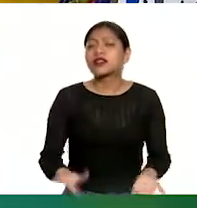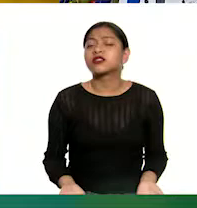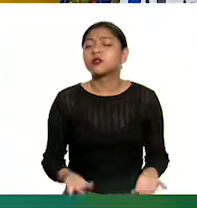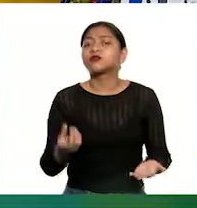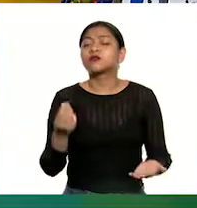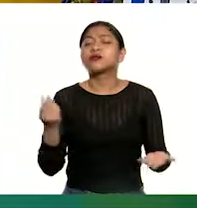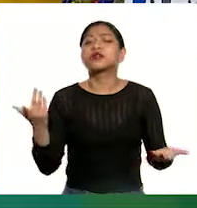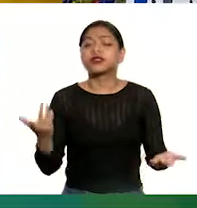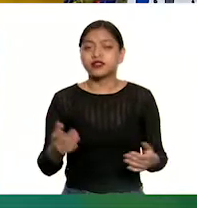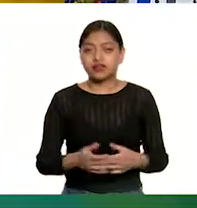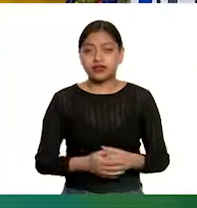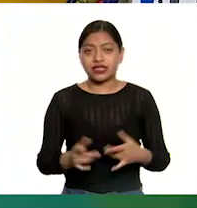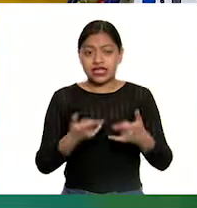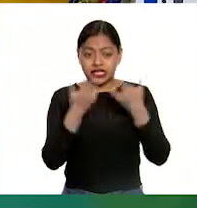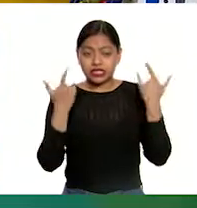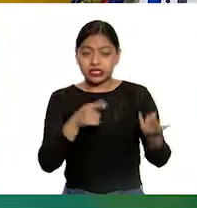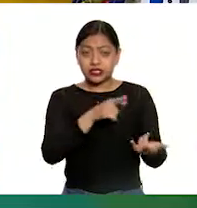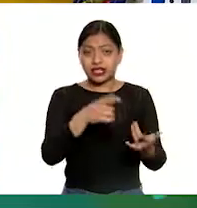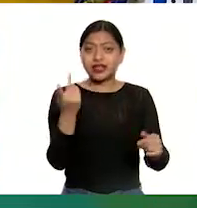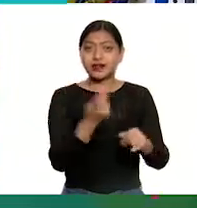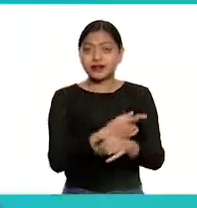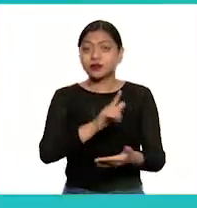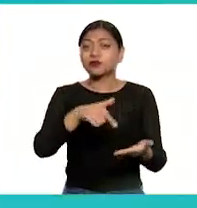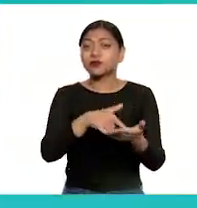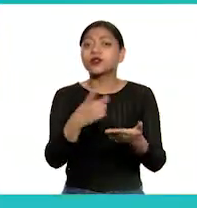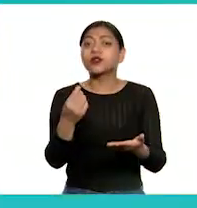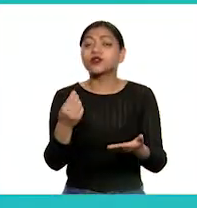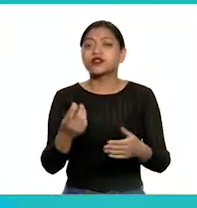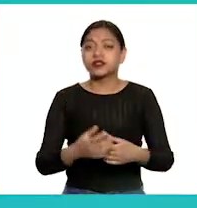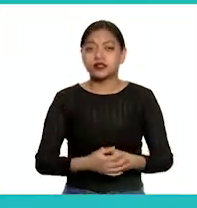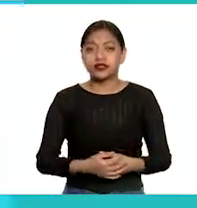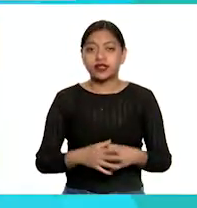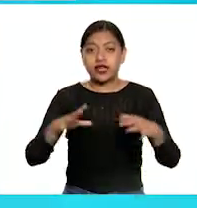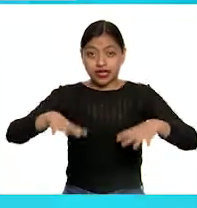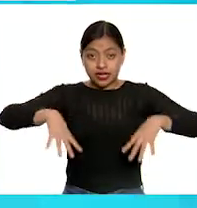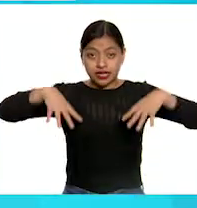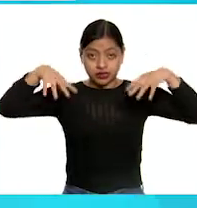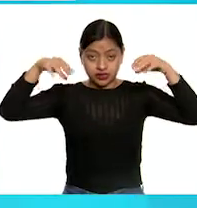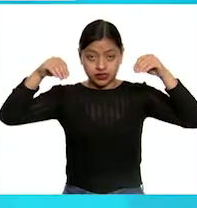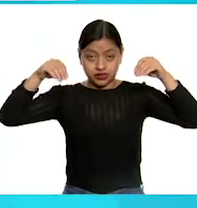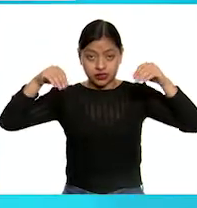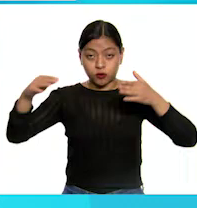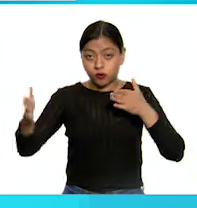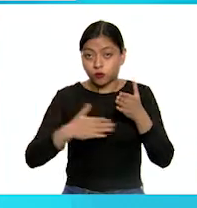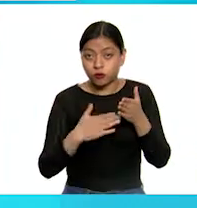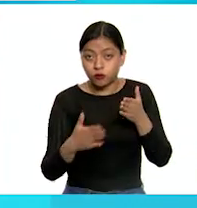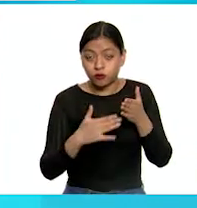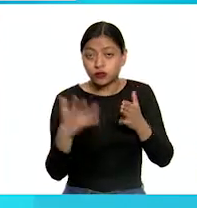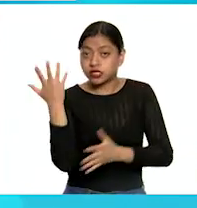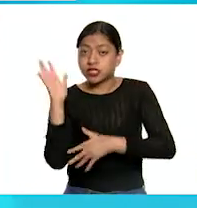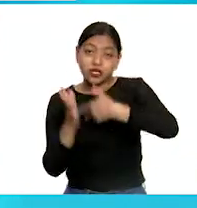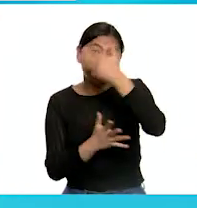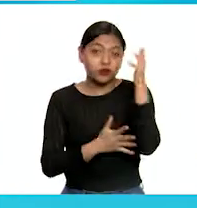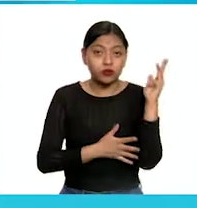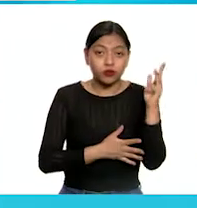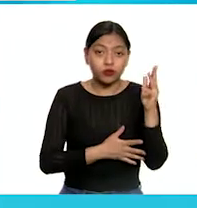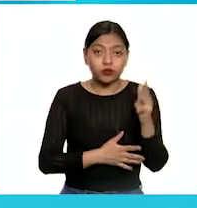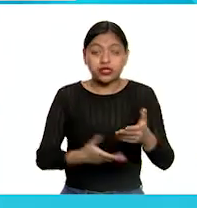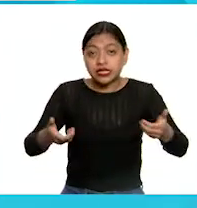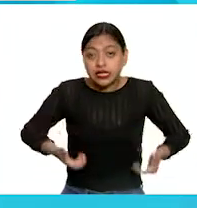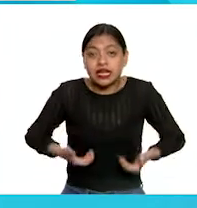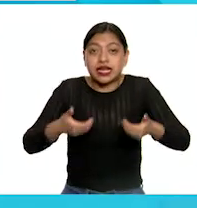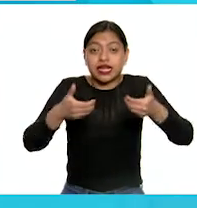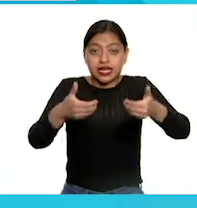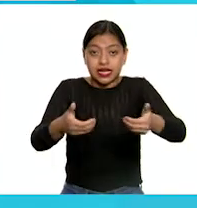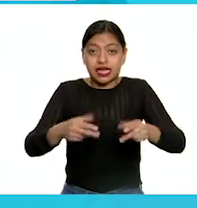a desarrollar toda la historia. A ver, Pili dice castillo, la cocina, un bosque, la calle,